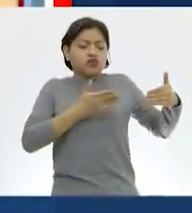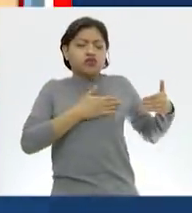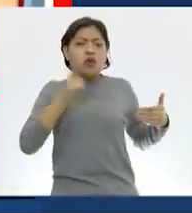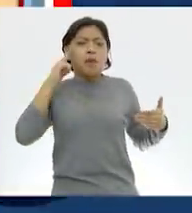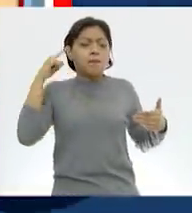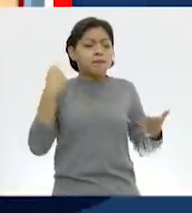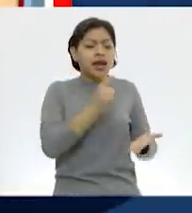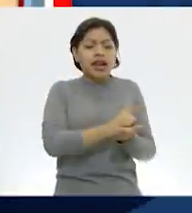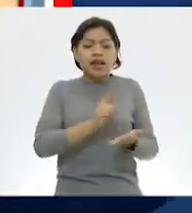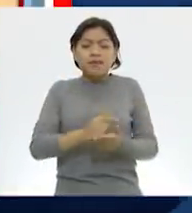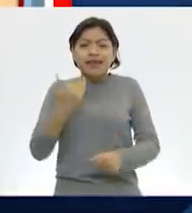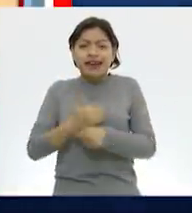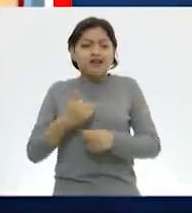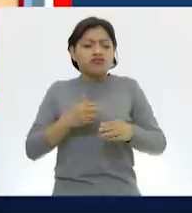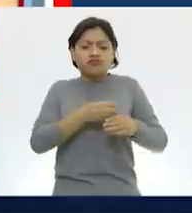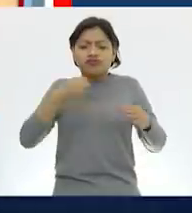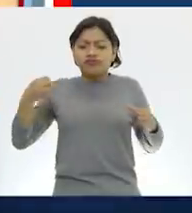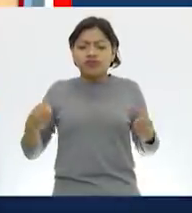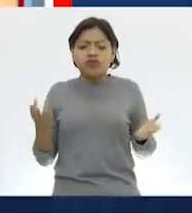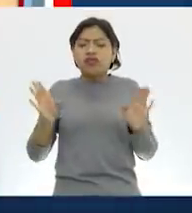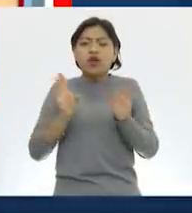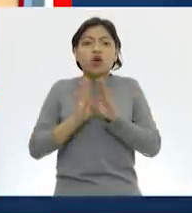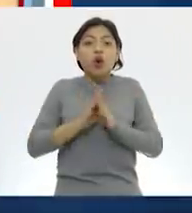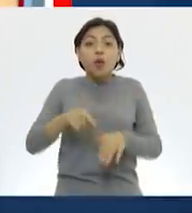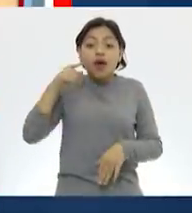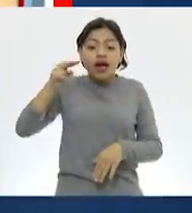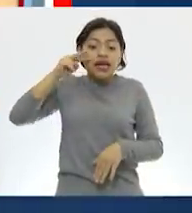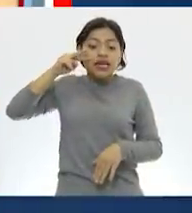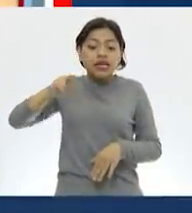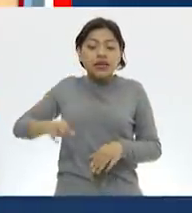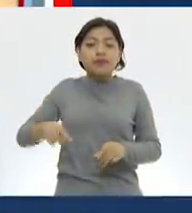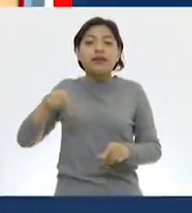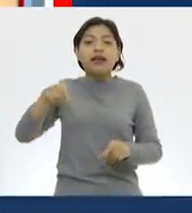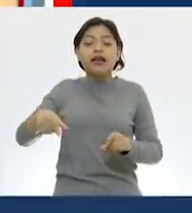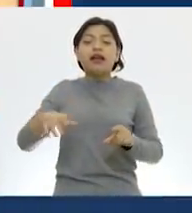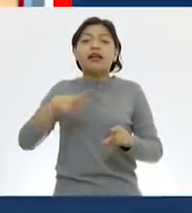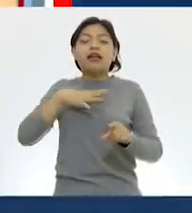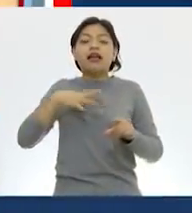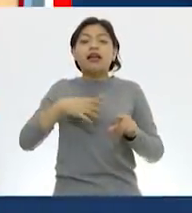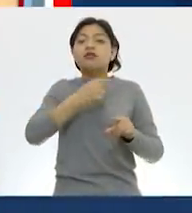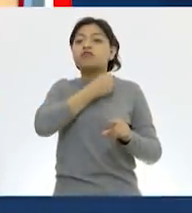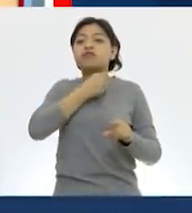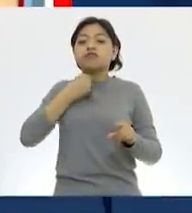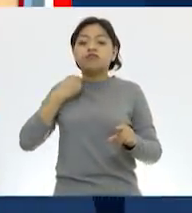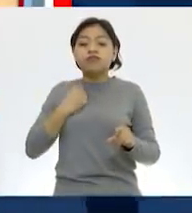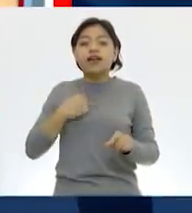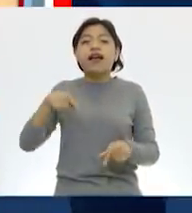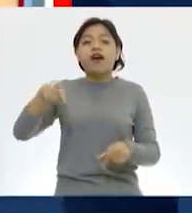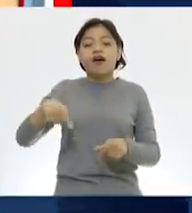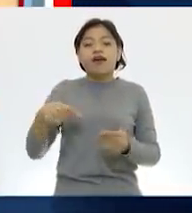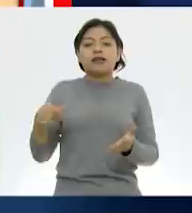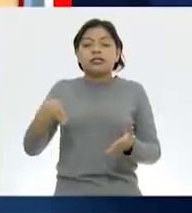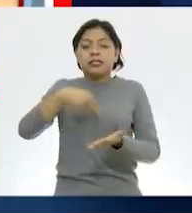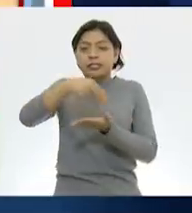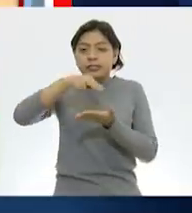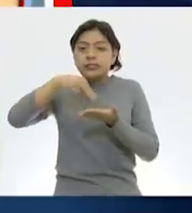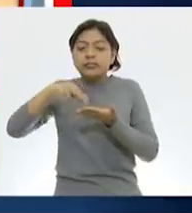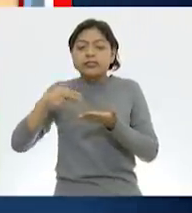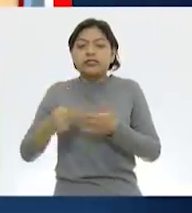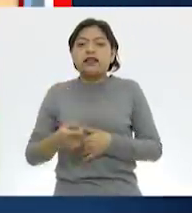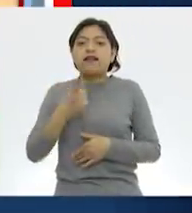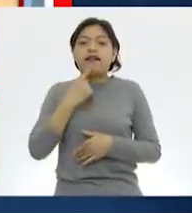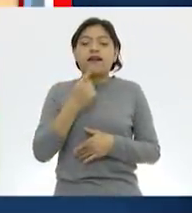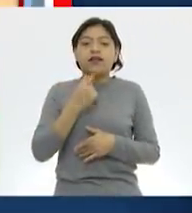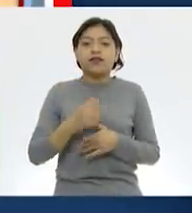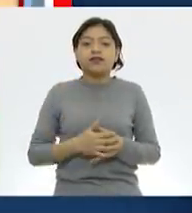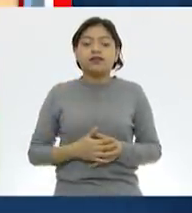de Roberto había una navaja de la que resbalaban unas gotas de tinta roja, pero no había nadie. Los dos niños